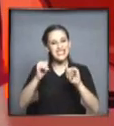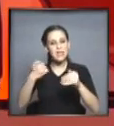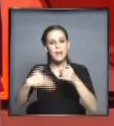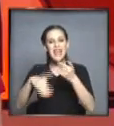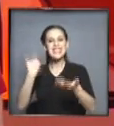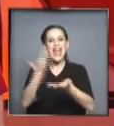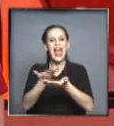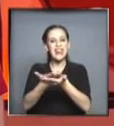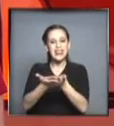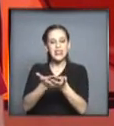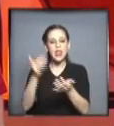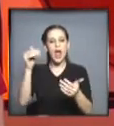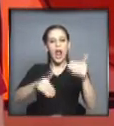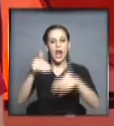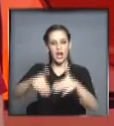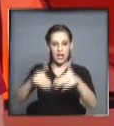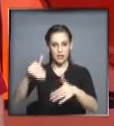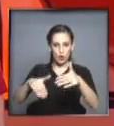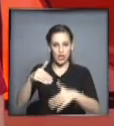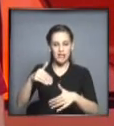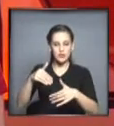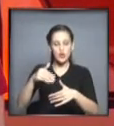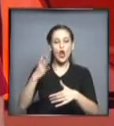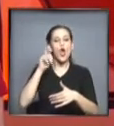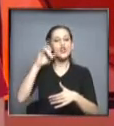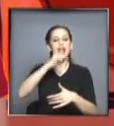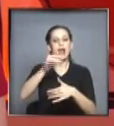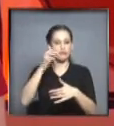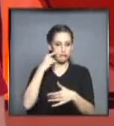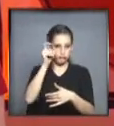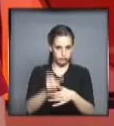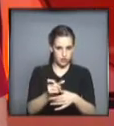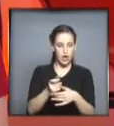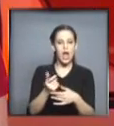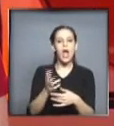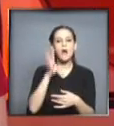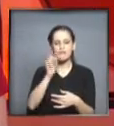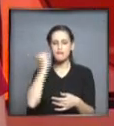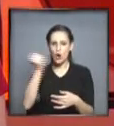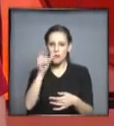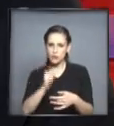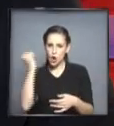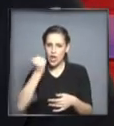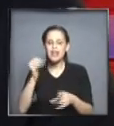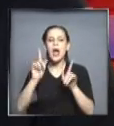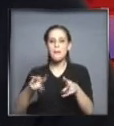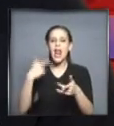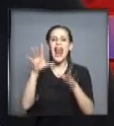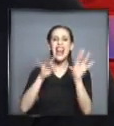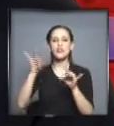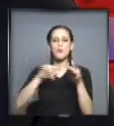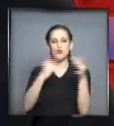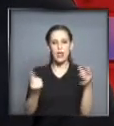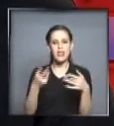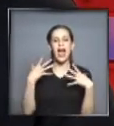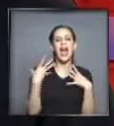presentar a elecciones, Gonzalo Bluson es un precandidato más relevante, nos vamos a presentar a las elecciones porteñas. ¿Están a favor